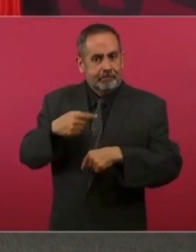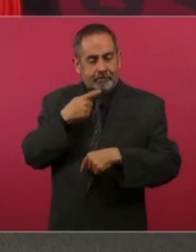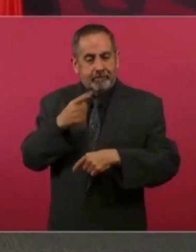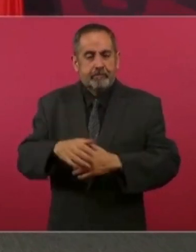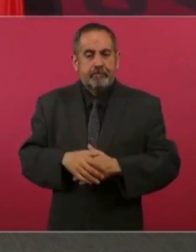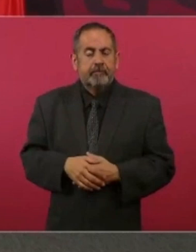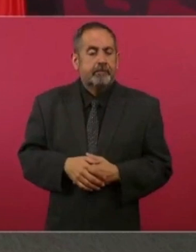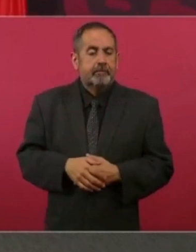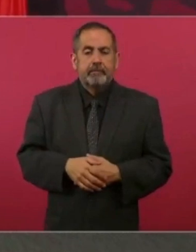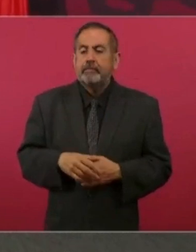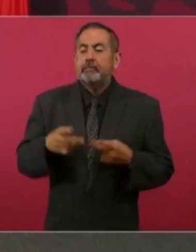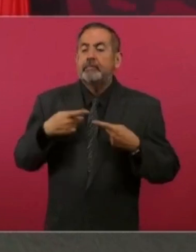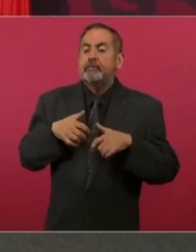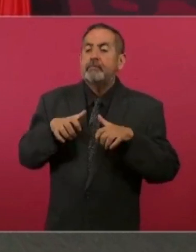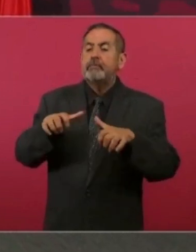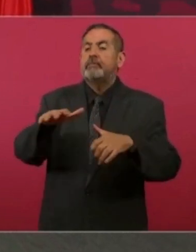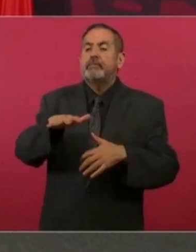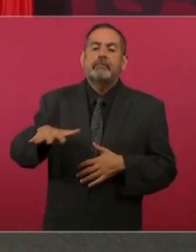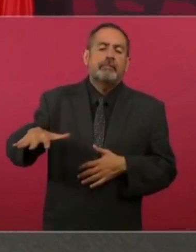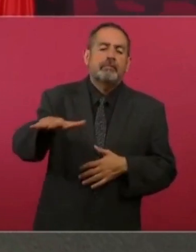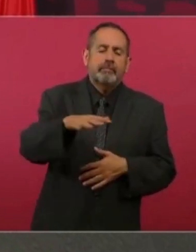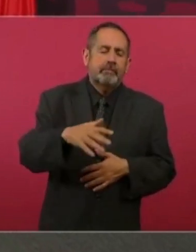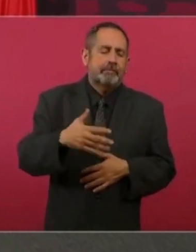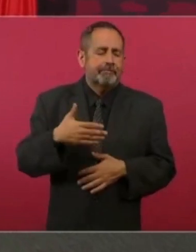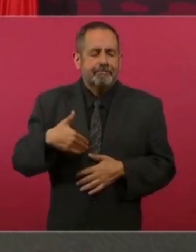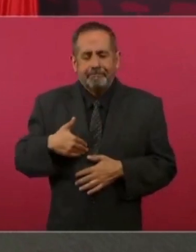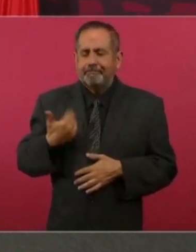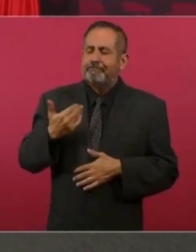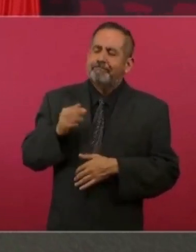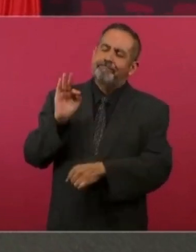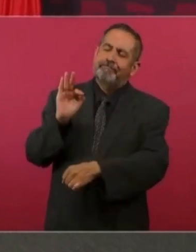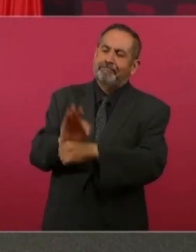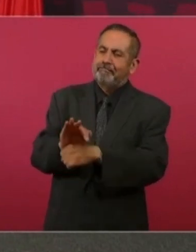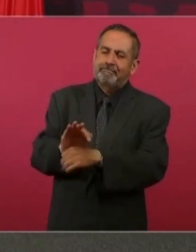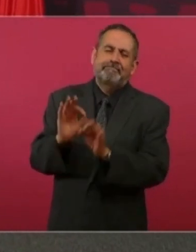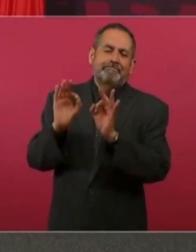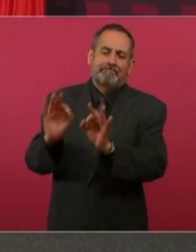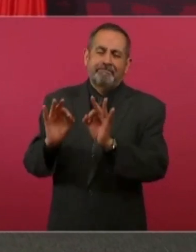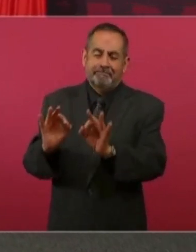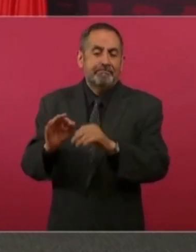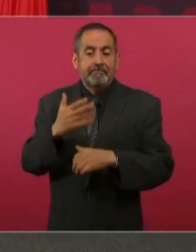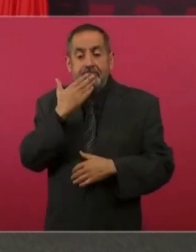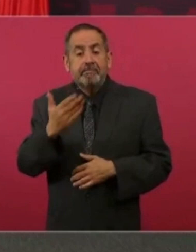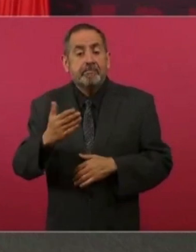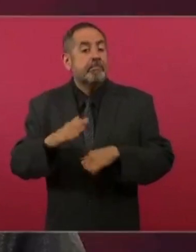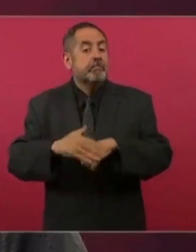El pueblo se benefició porque